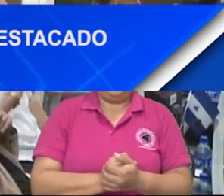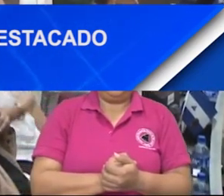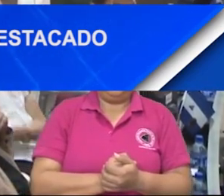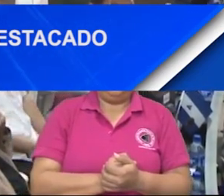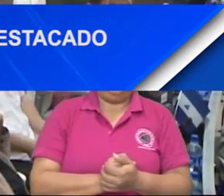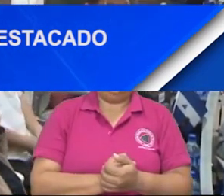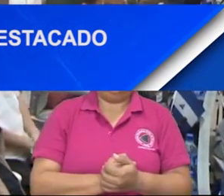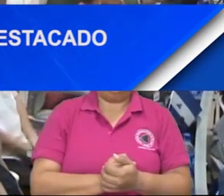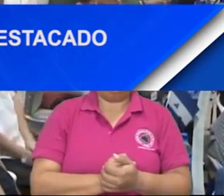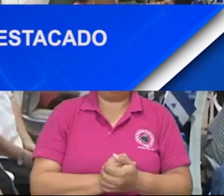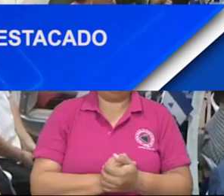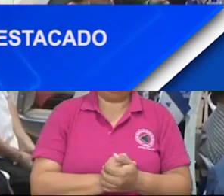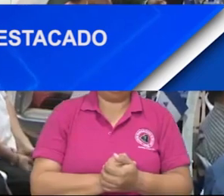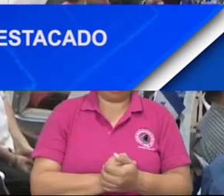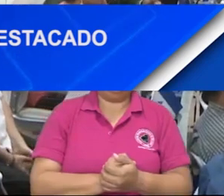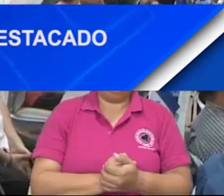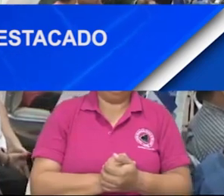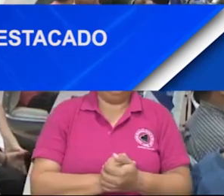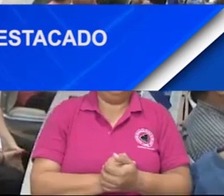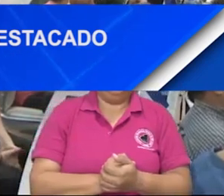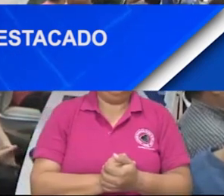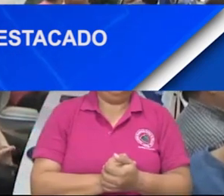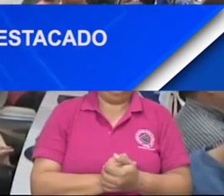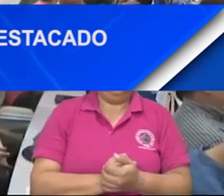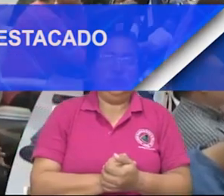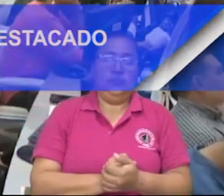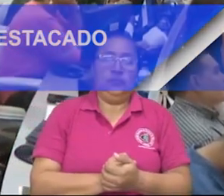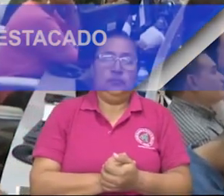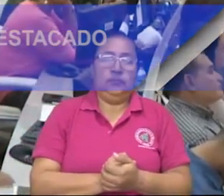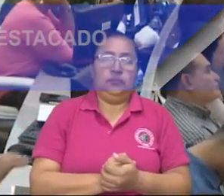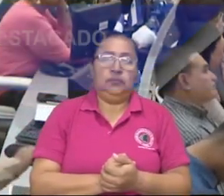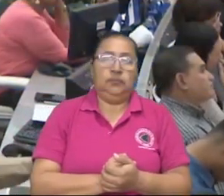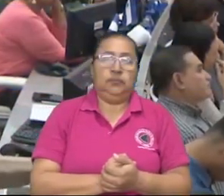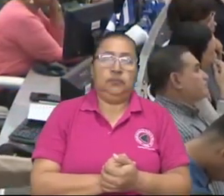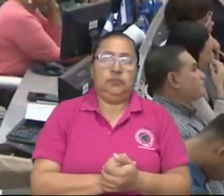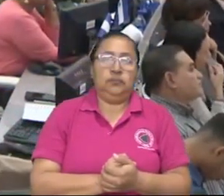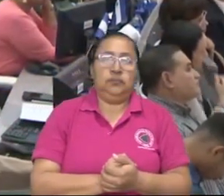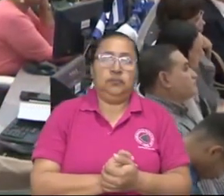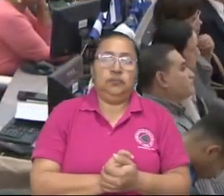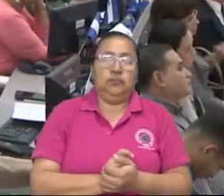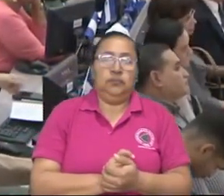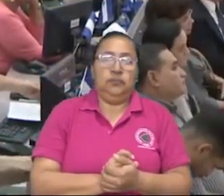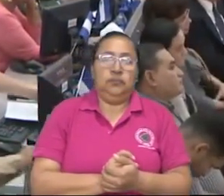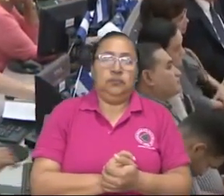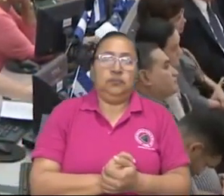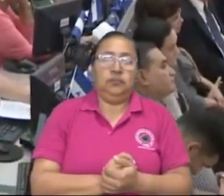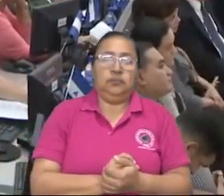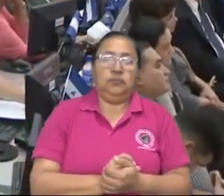autoridades del IND y de Fenifood. Noticias 12, Darlene Téllez.